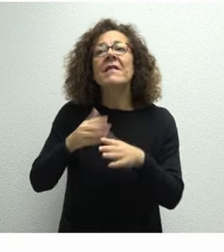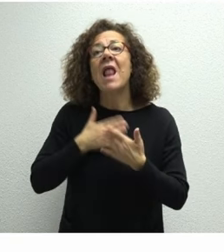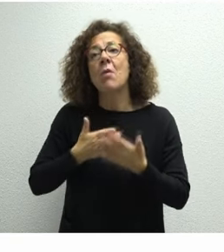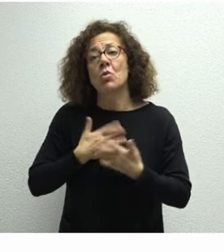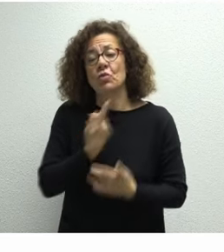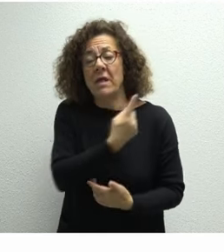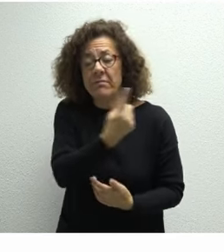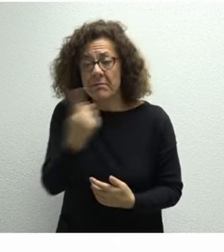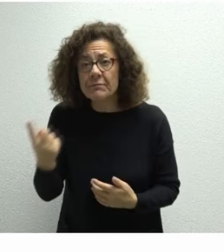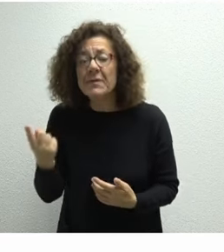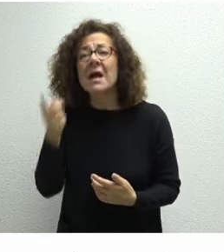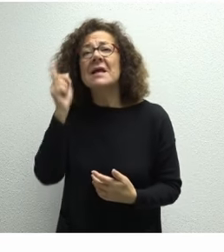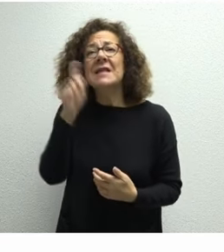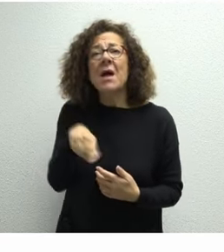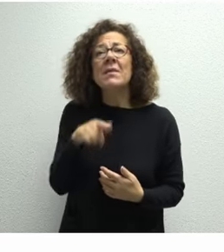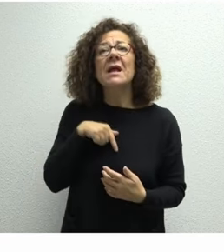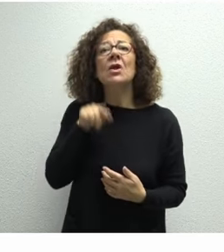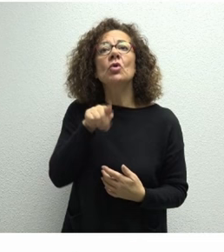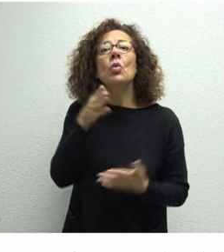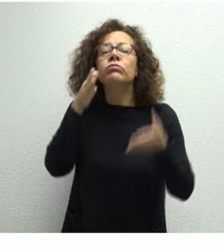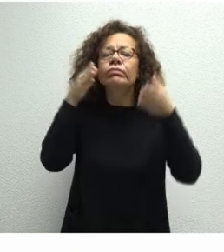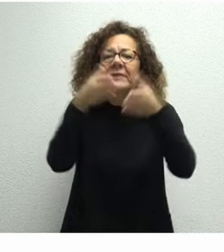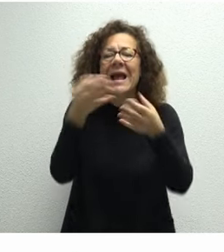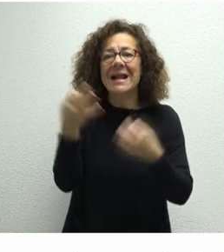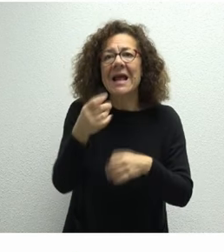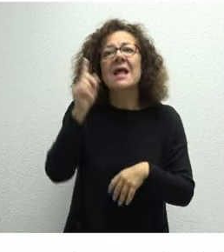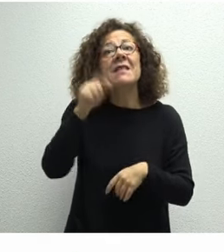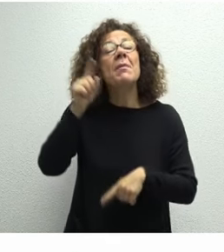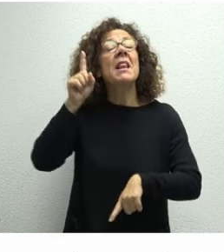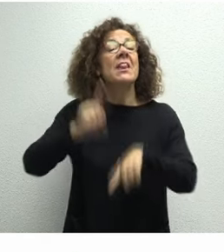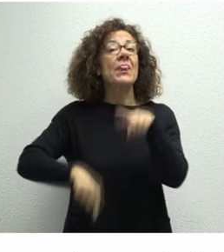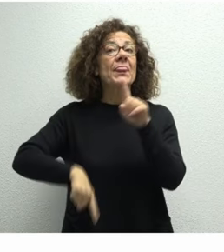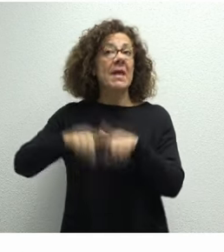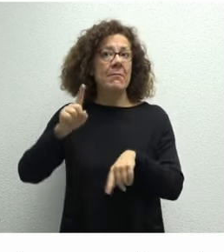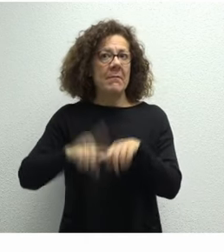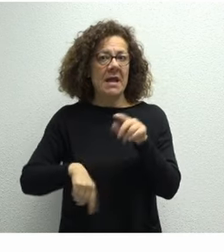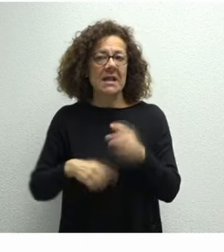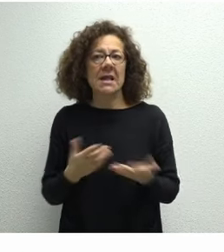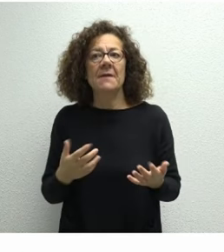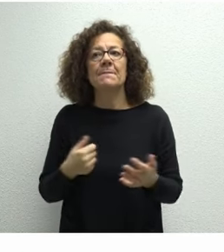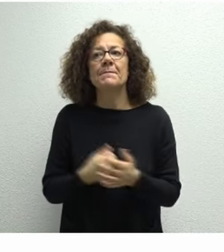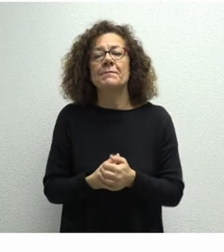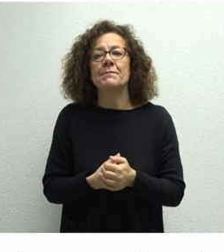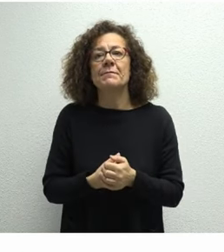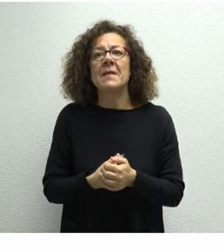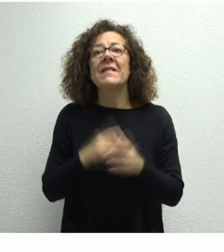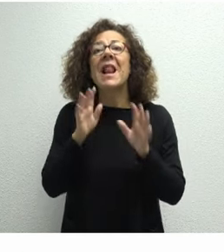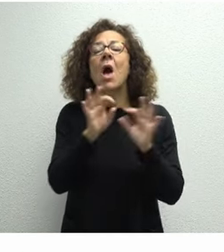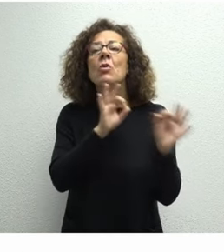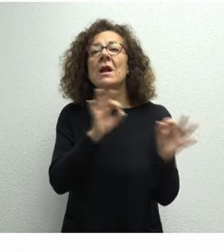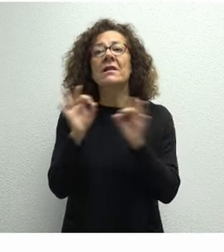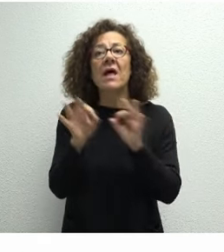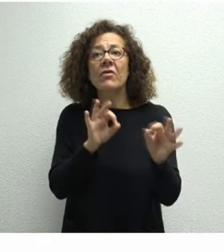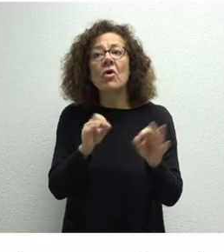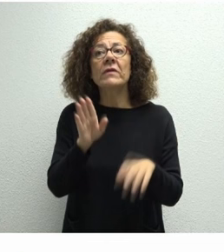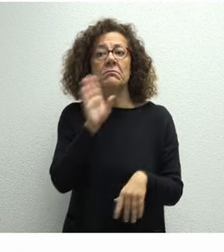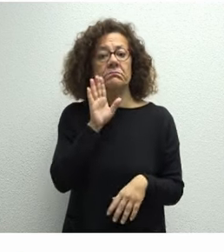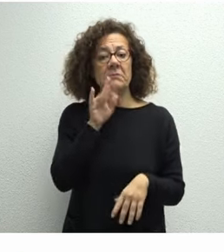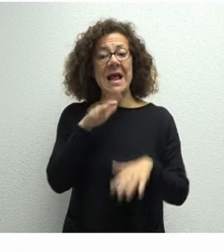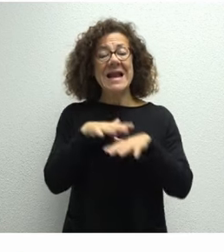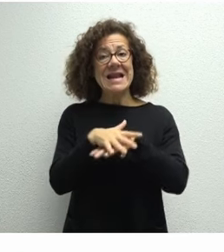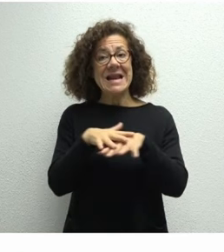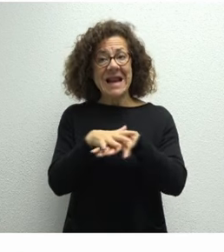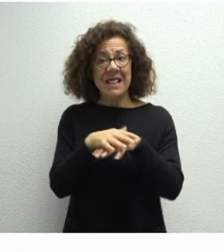depende de dónde colocas el foco también depende de la organización de la propia red